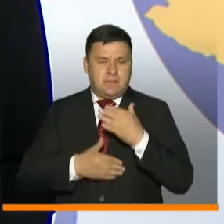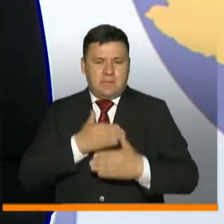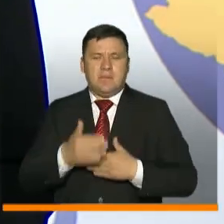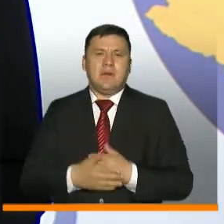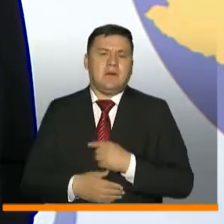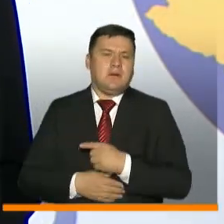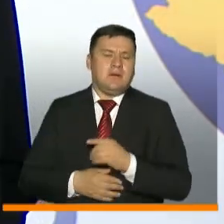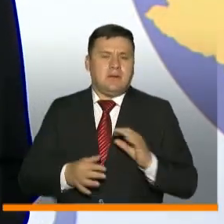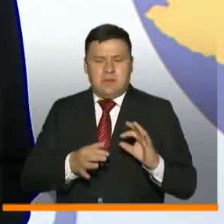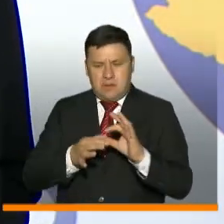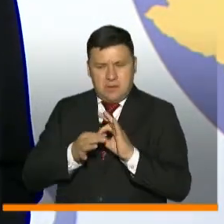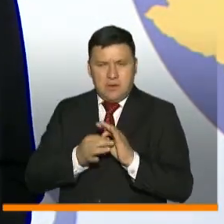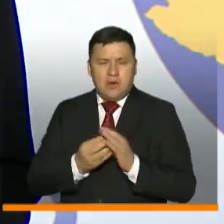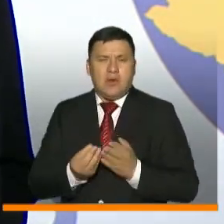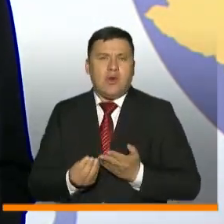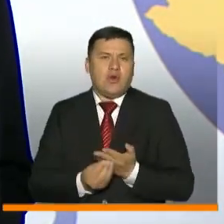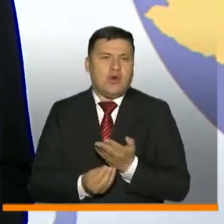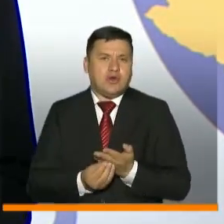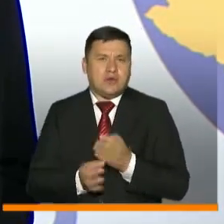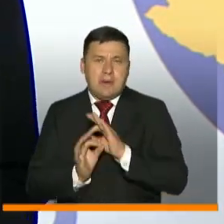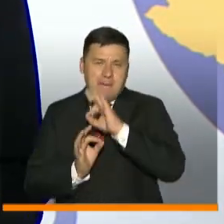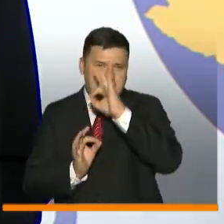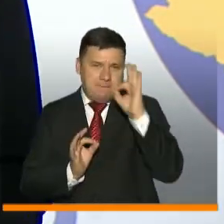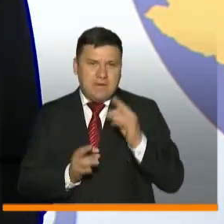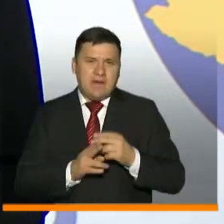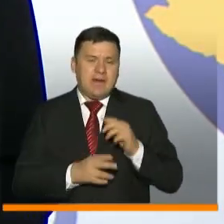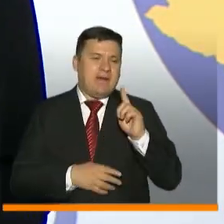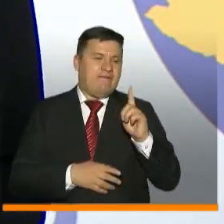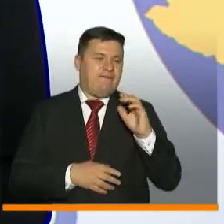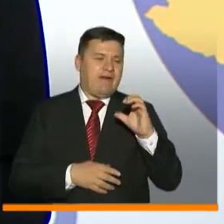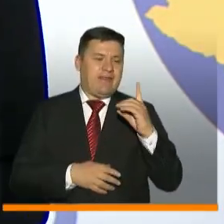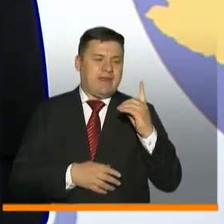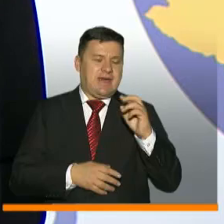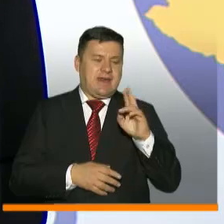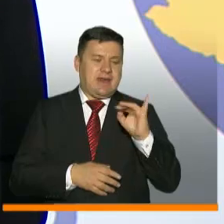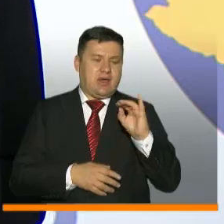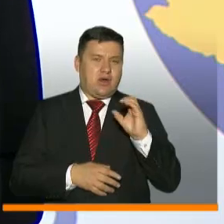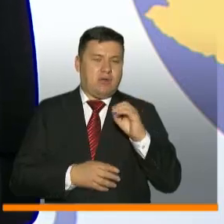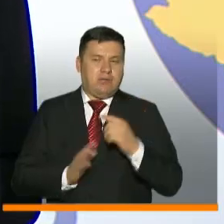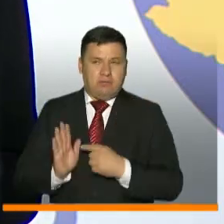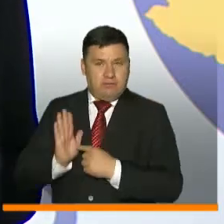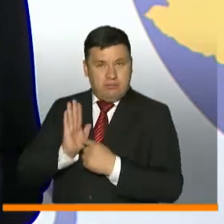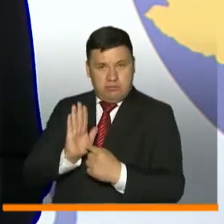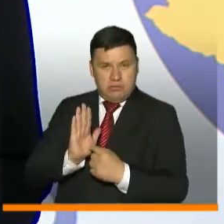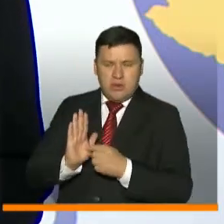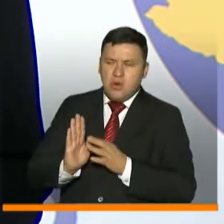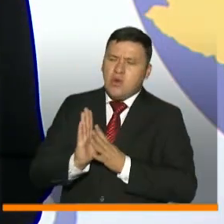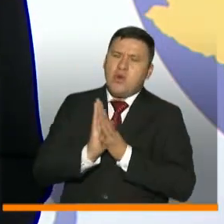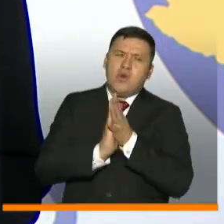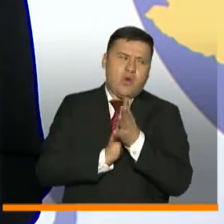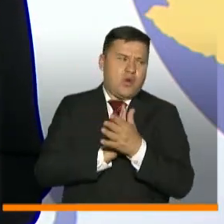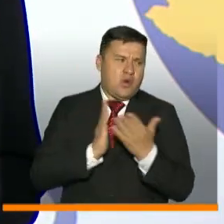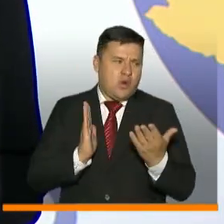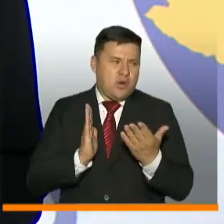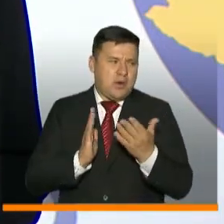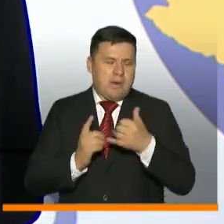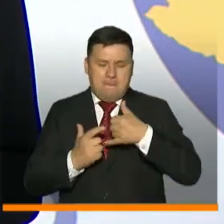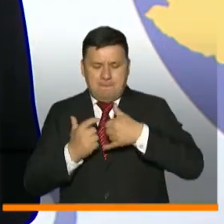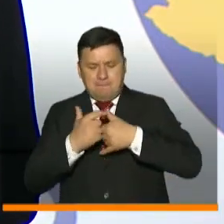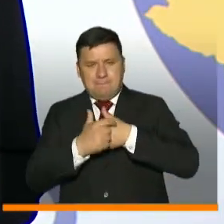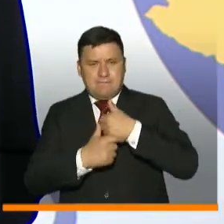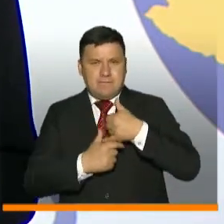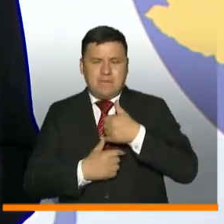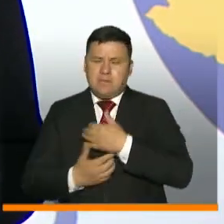y es un aliado, que es el consejero para las regiones, Federico Hoyos. Y hoy lo invitamos para que nos cuente ese recorrido por